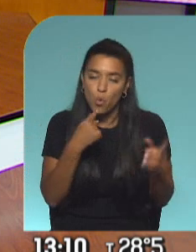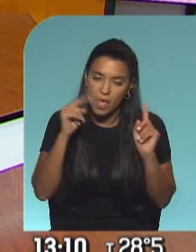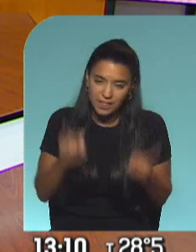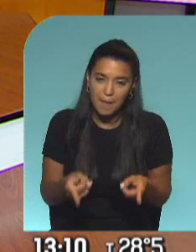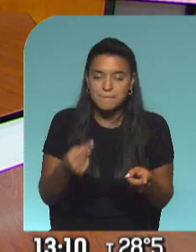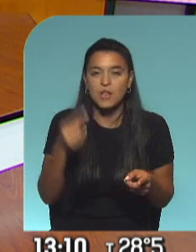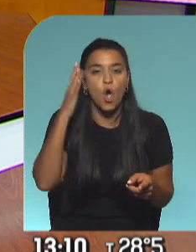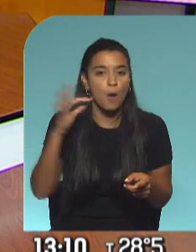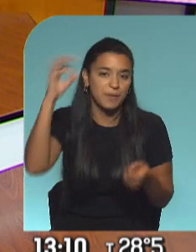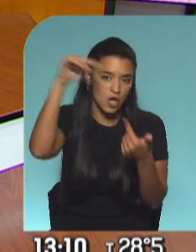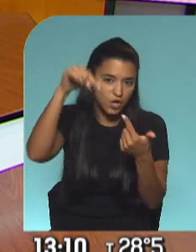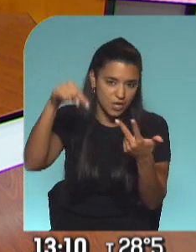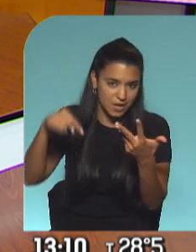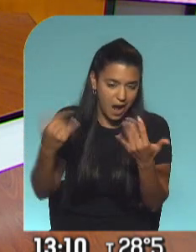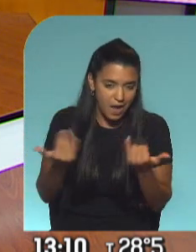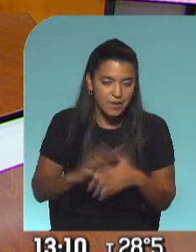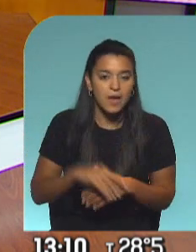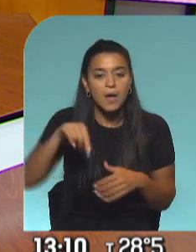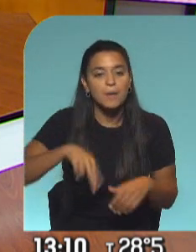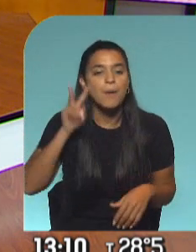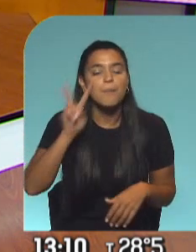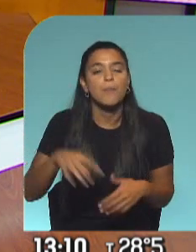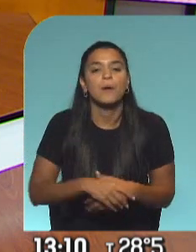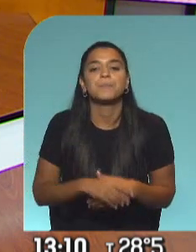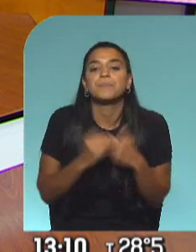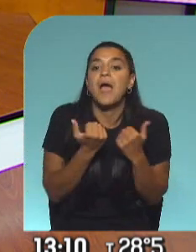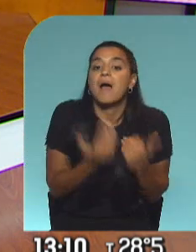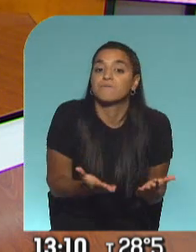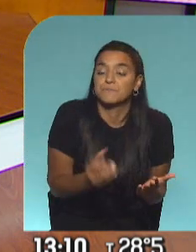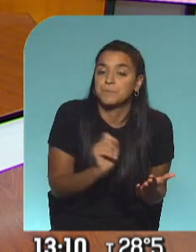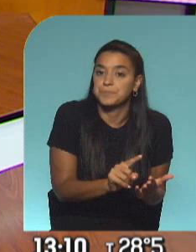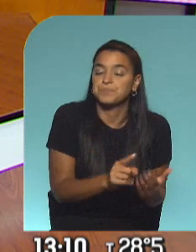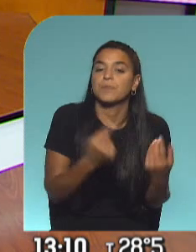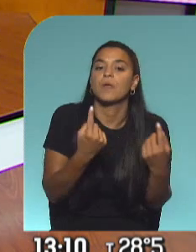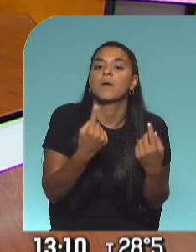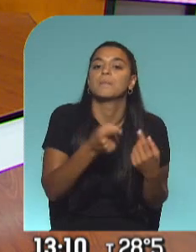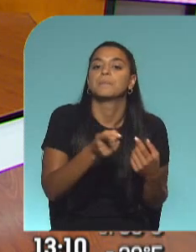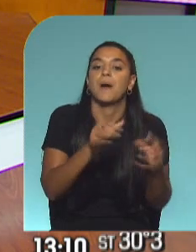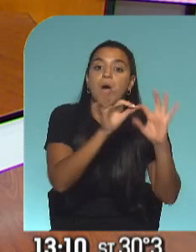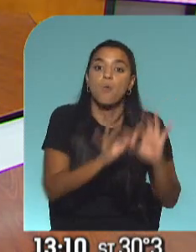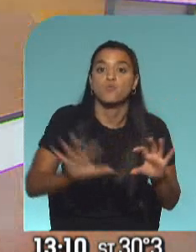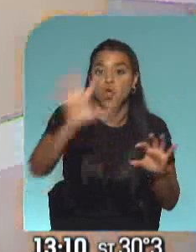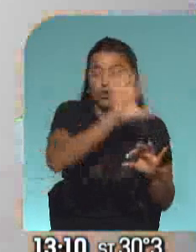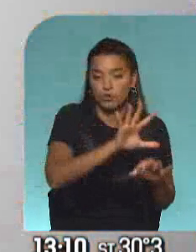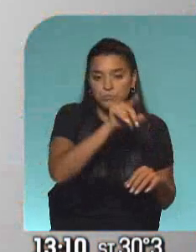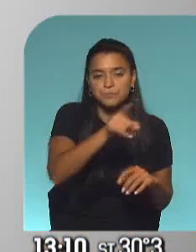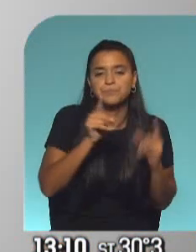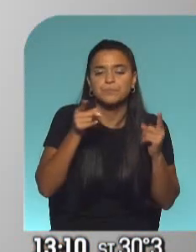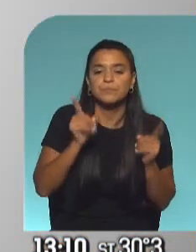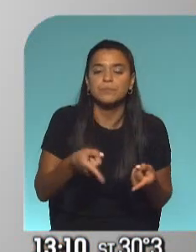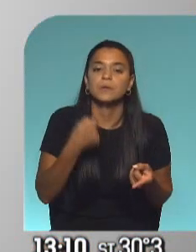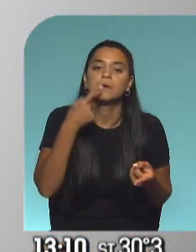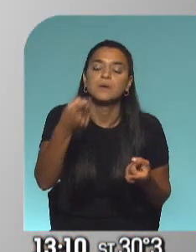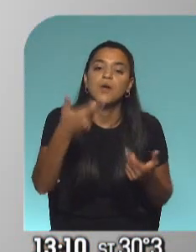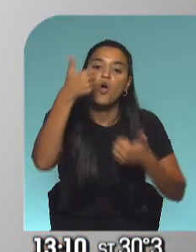y bastante opiniones controvertidas, ¿no? Y vamos ahora a ver las ventajas, en este caso para la Unión Europea, y en este caso vemos